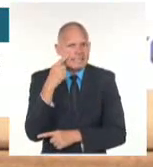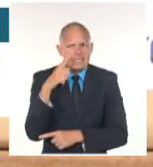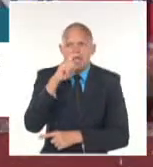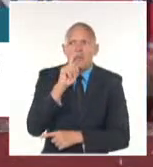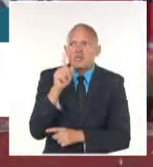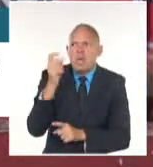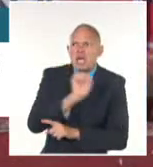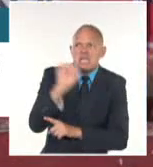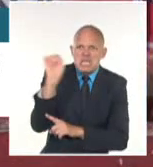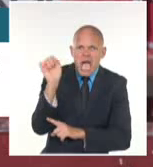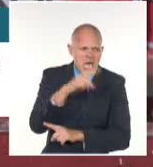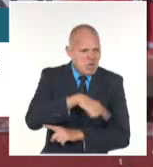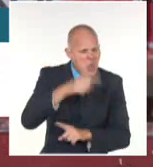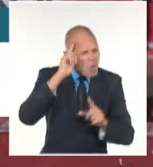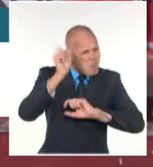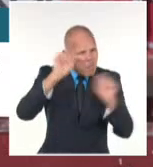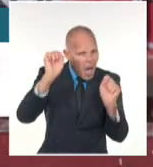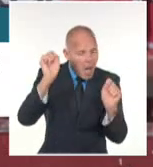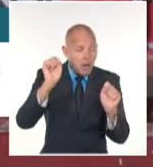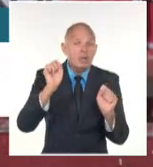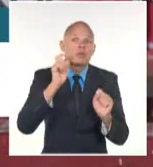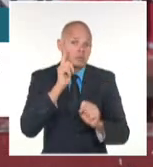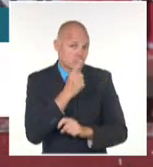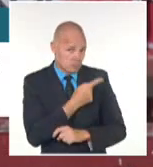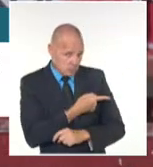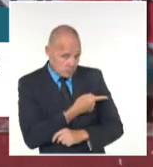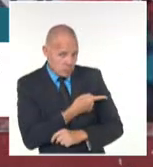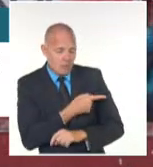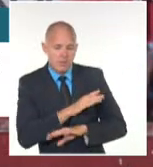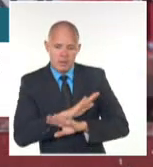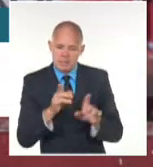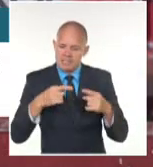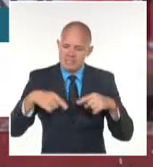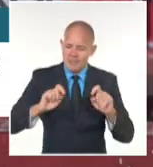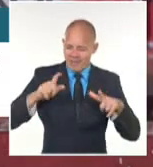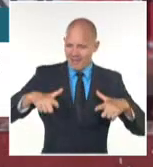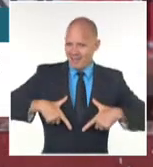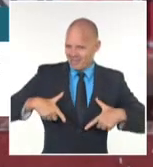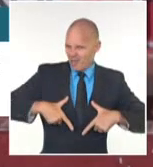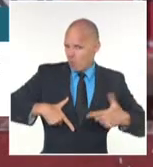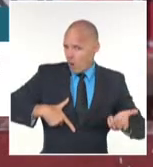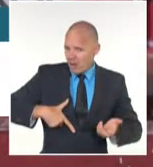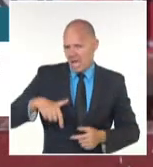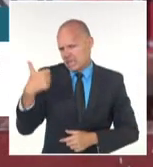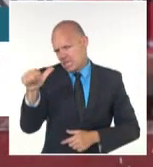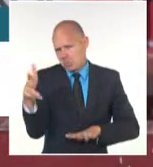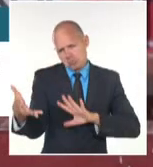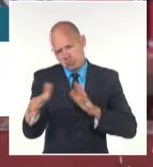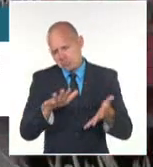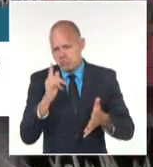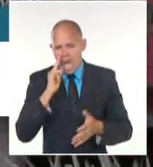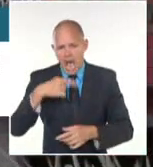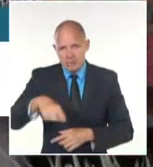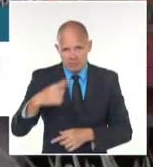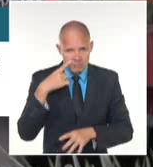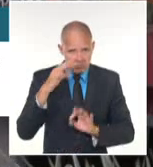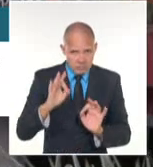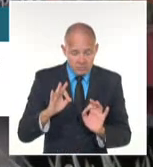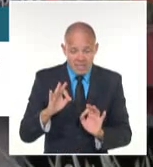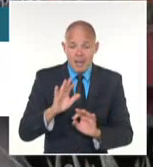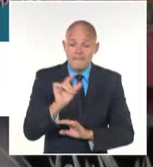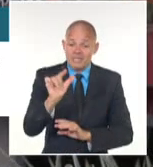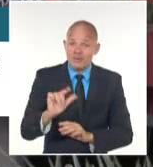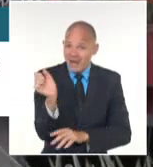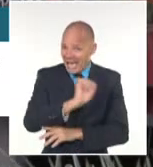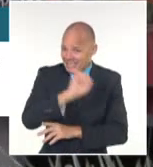Maduro. Una decena de postulantes competirán en las urnas, incluyendo al actual mandatario. El ganador de los comicios iniciará una gestión de 6 años